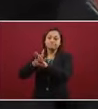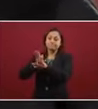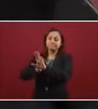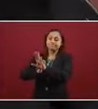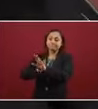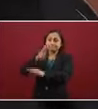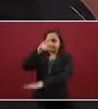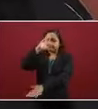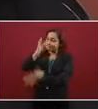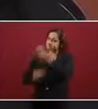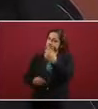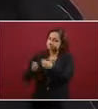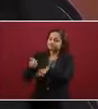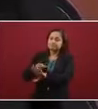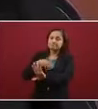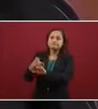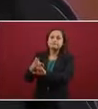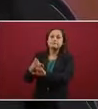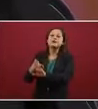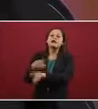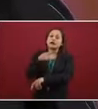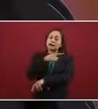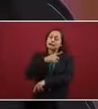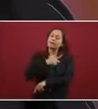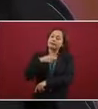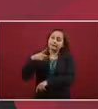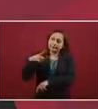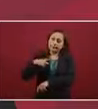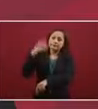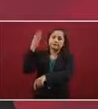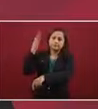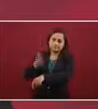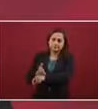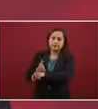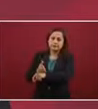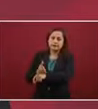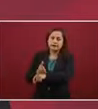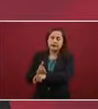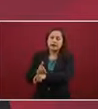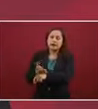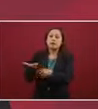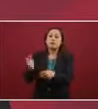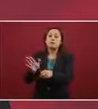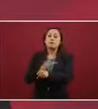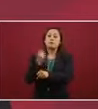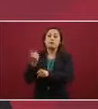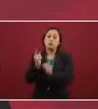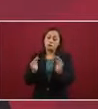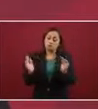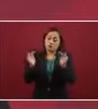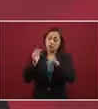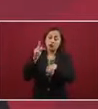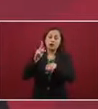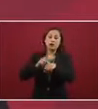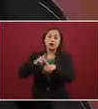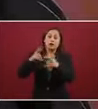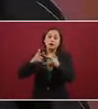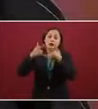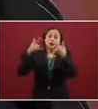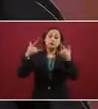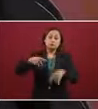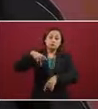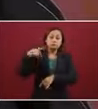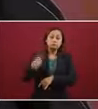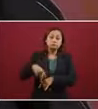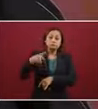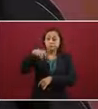patrimonio cultural, histórico de primer orden que debemos cuidar. Ahora precisamente voy mañana